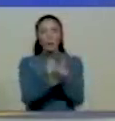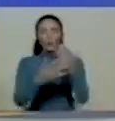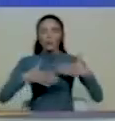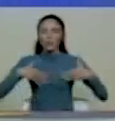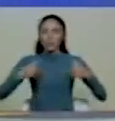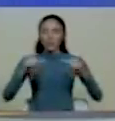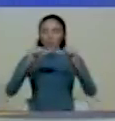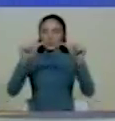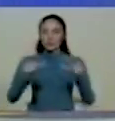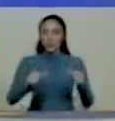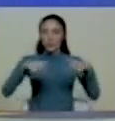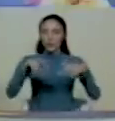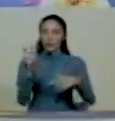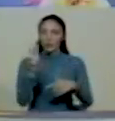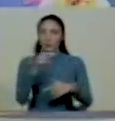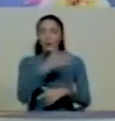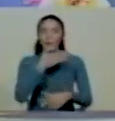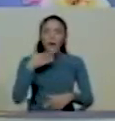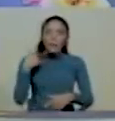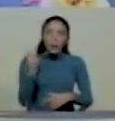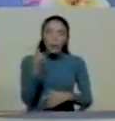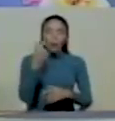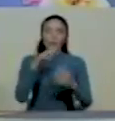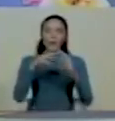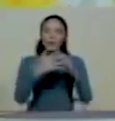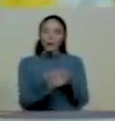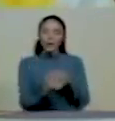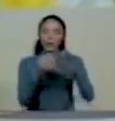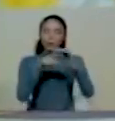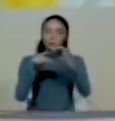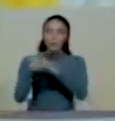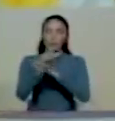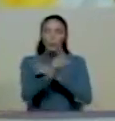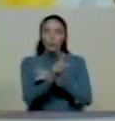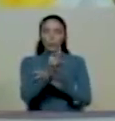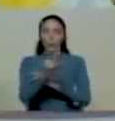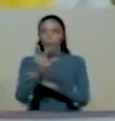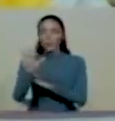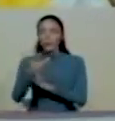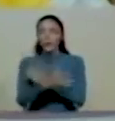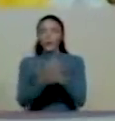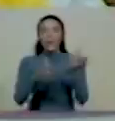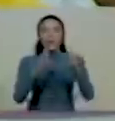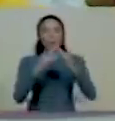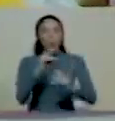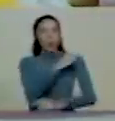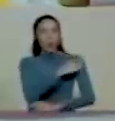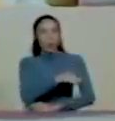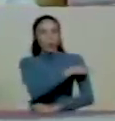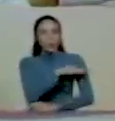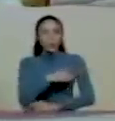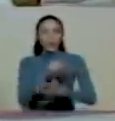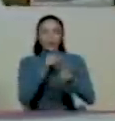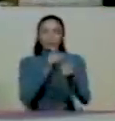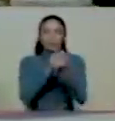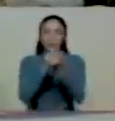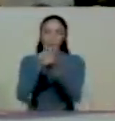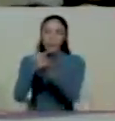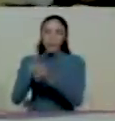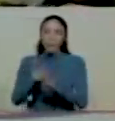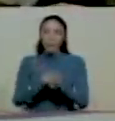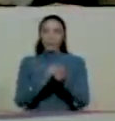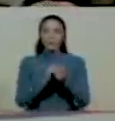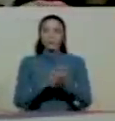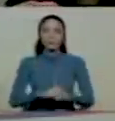salud venezolano. Para mejorar barrio adentro 1, barrio adentro 2, barrio adentro 3, y para encarar